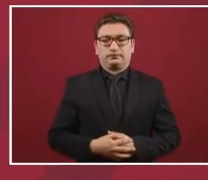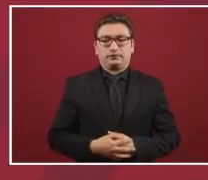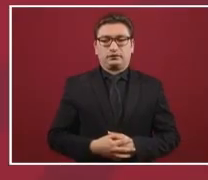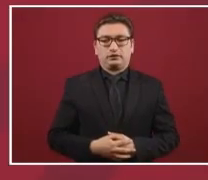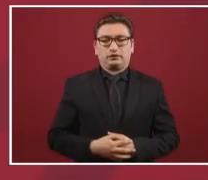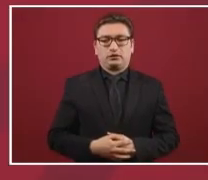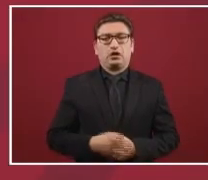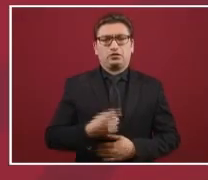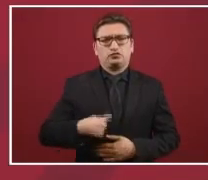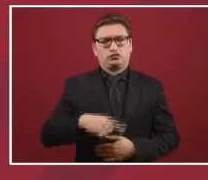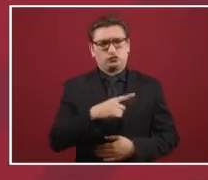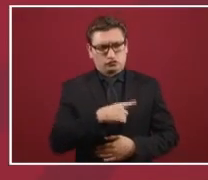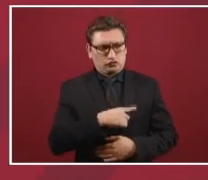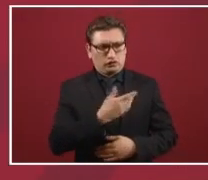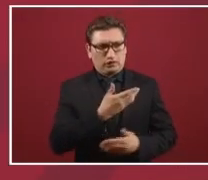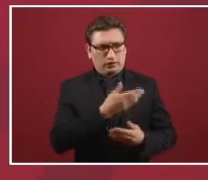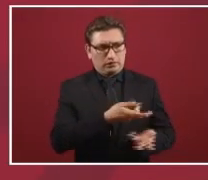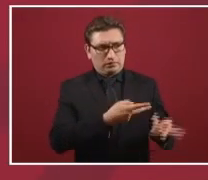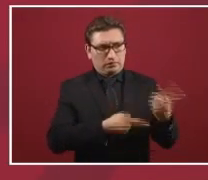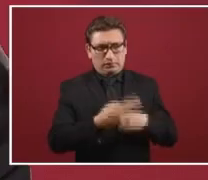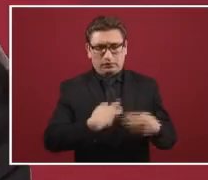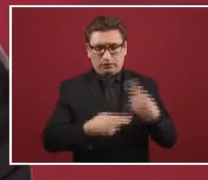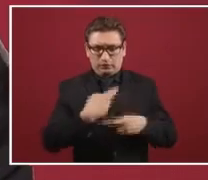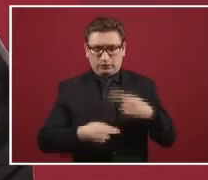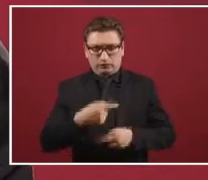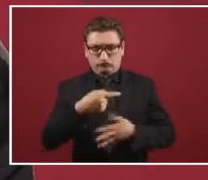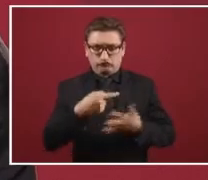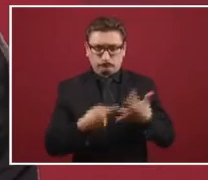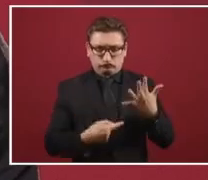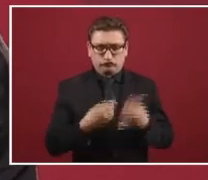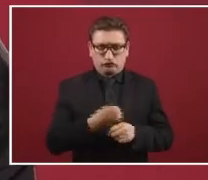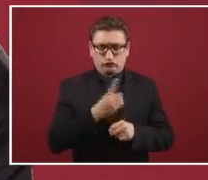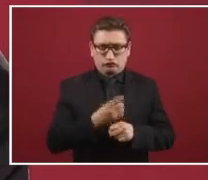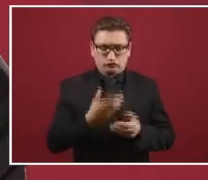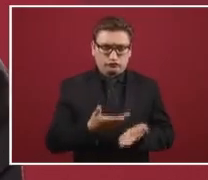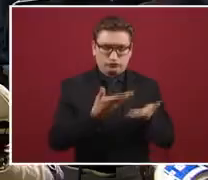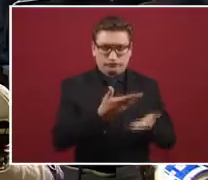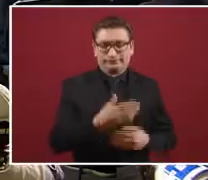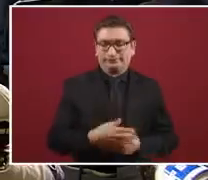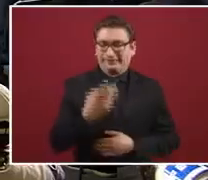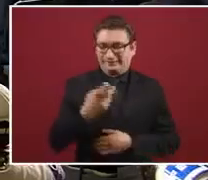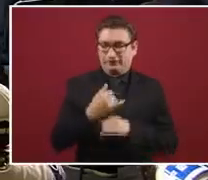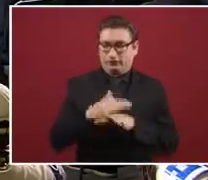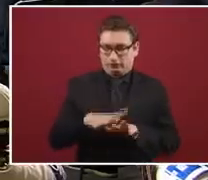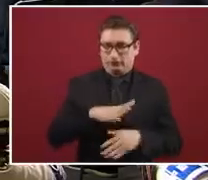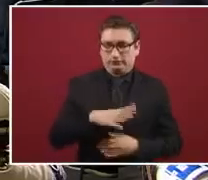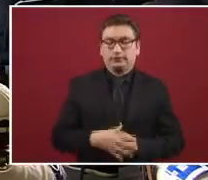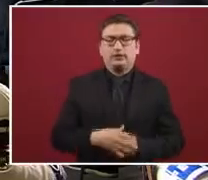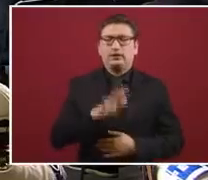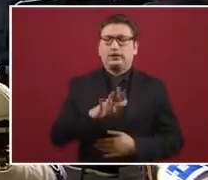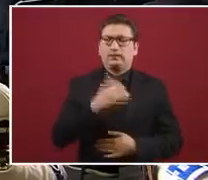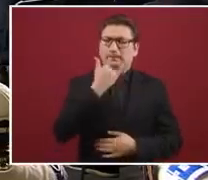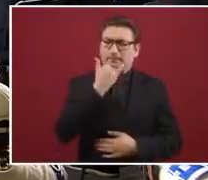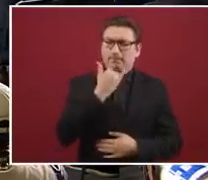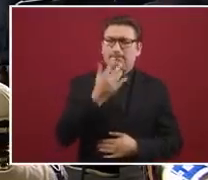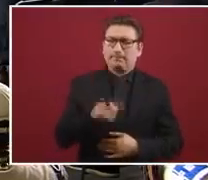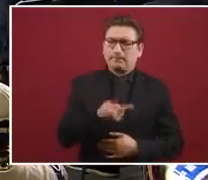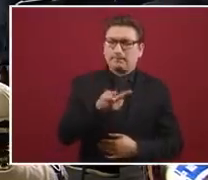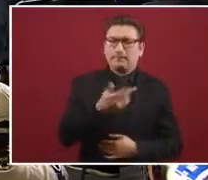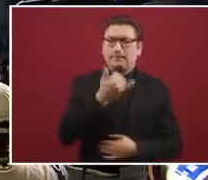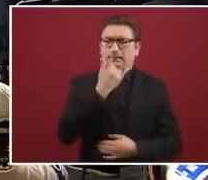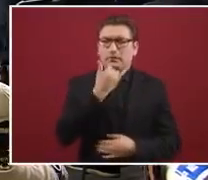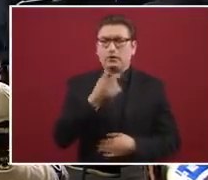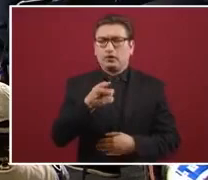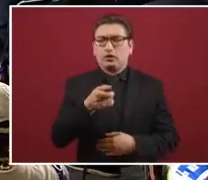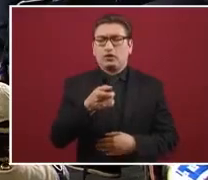estaríamos dándoles opciones y alternativas. Esa es la información que tengo. Violación, presidente, al acuerdo, por lo que